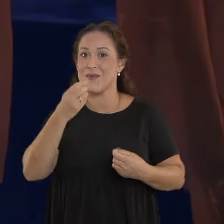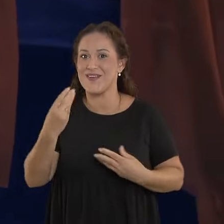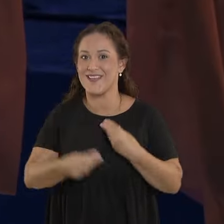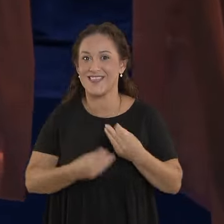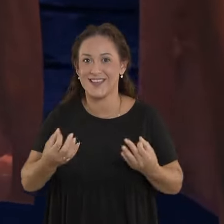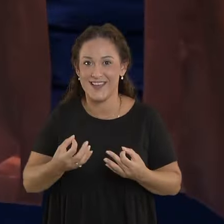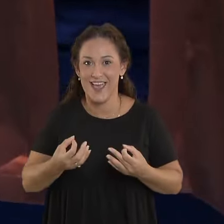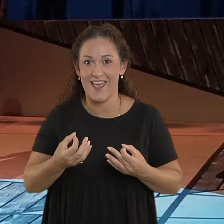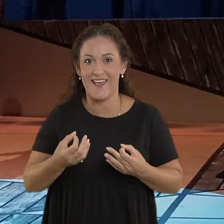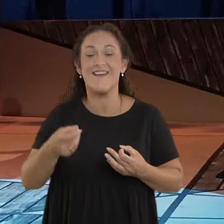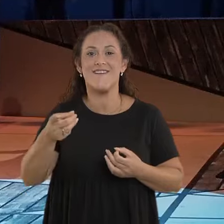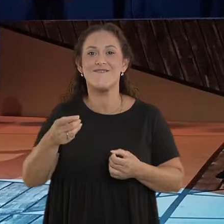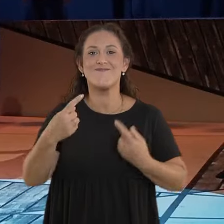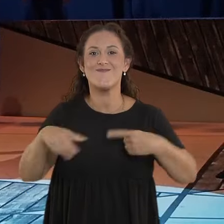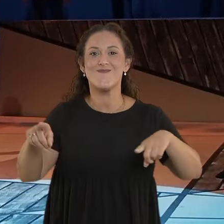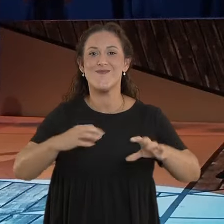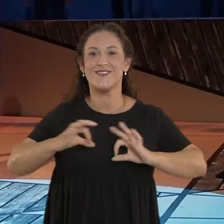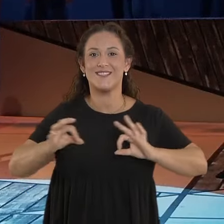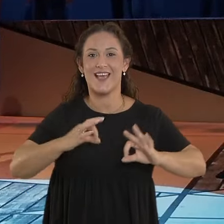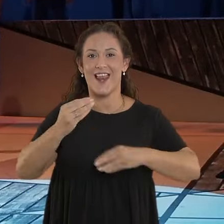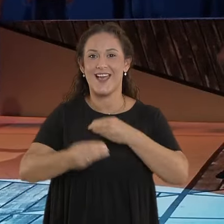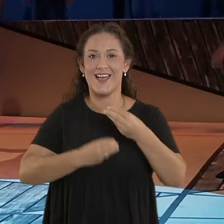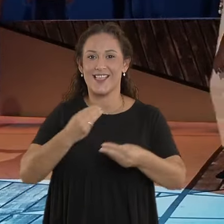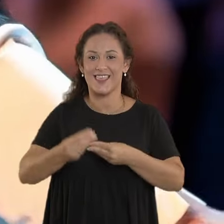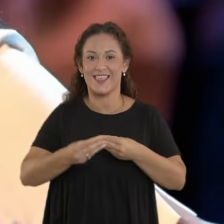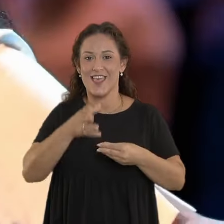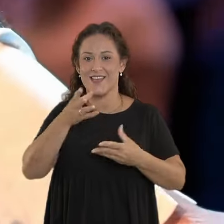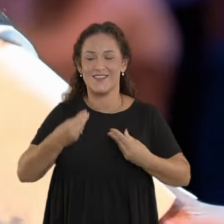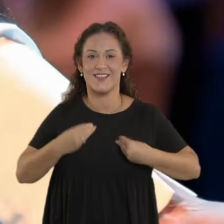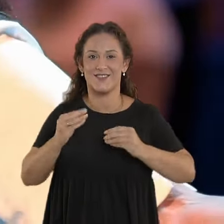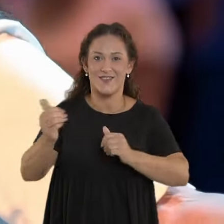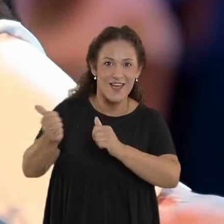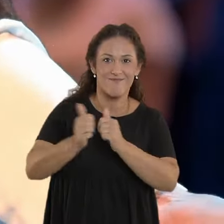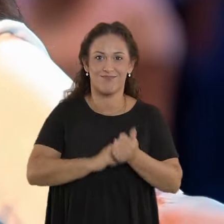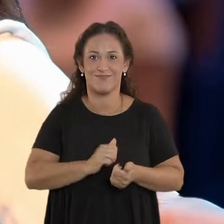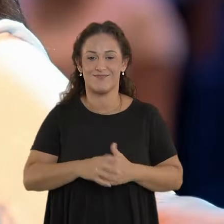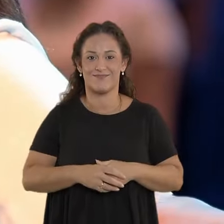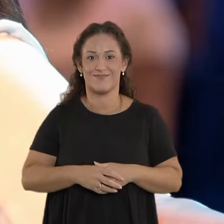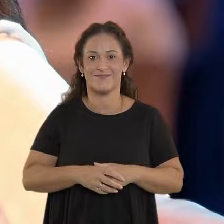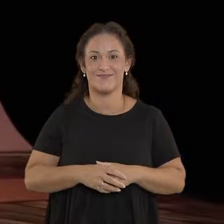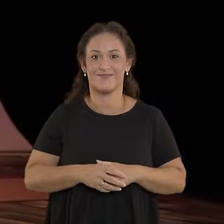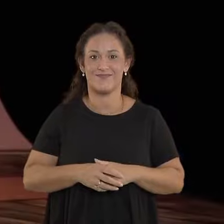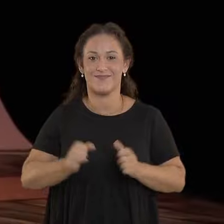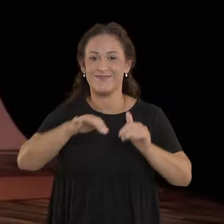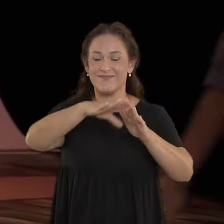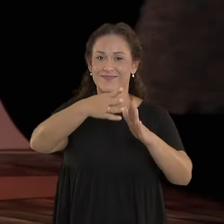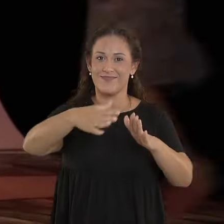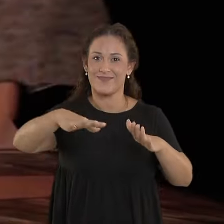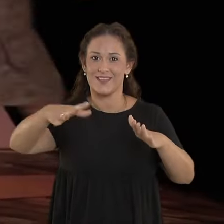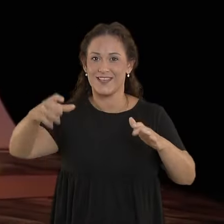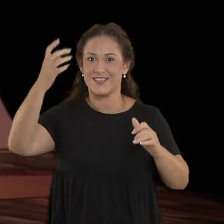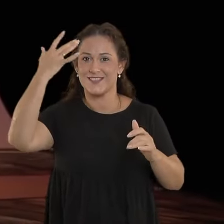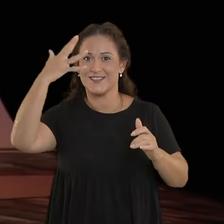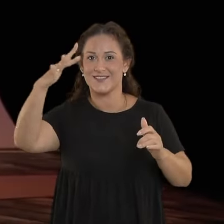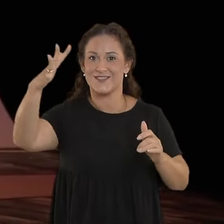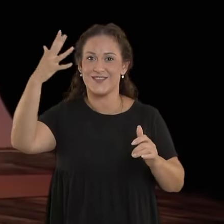o mejor, un musical. Naturaleza que es vida, paisajes quemados de luz, un horizonte